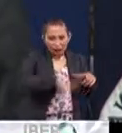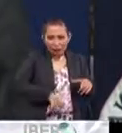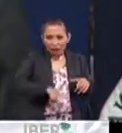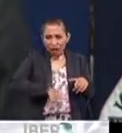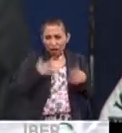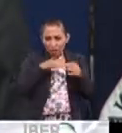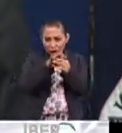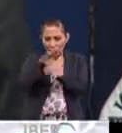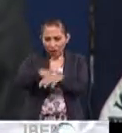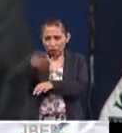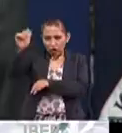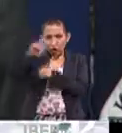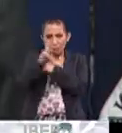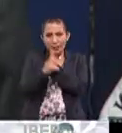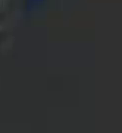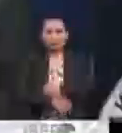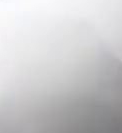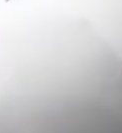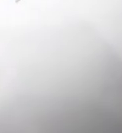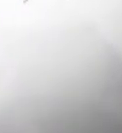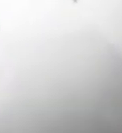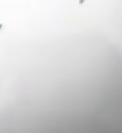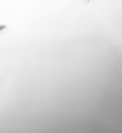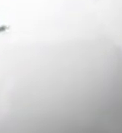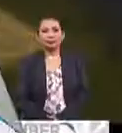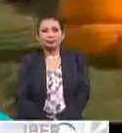con nuestros aliados en el extranjero.